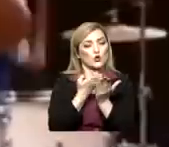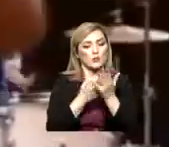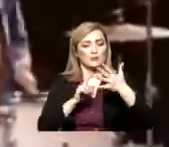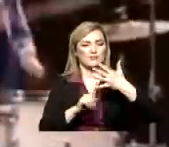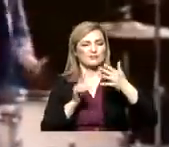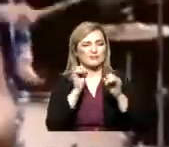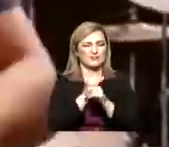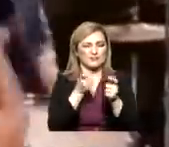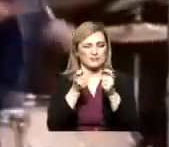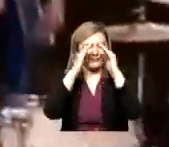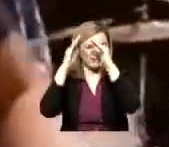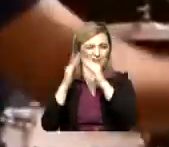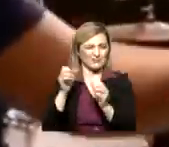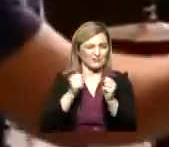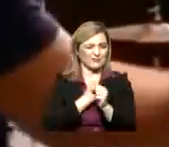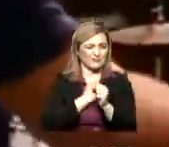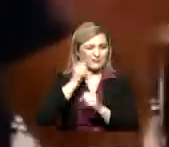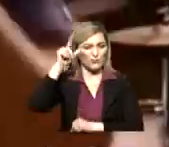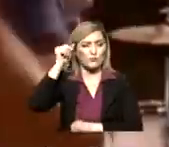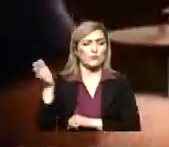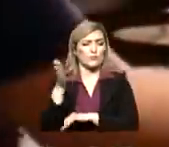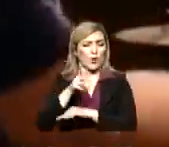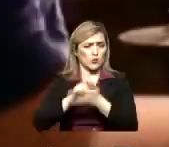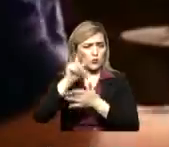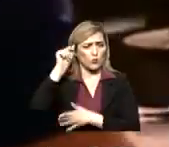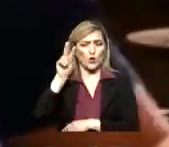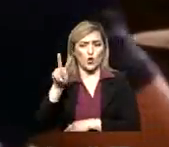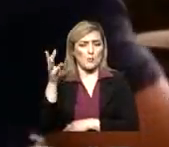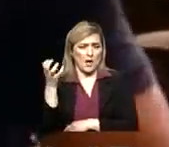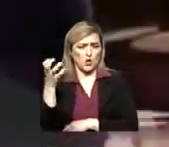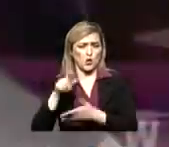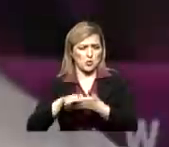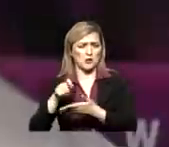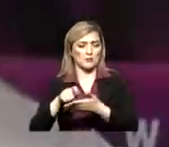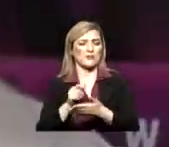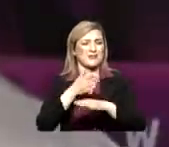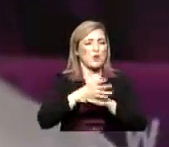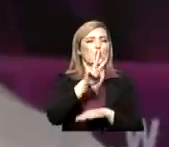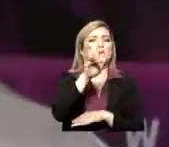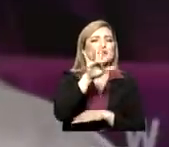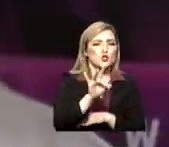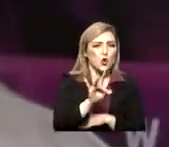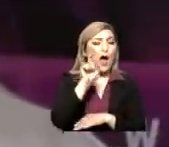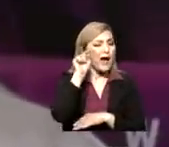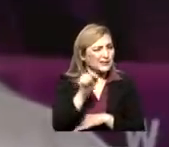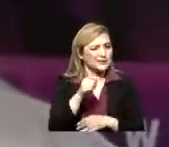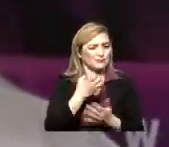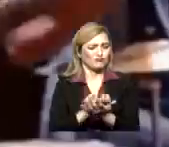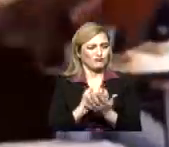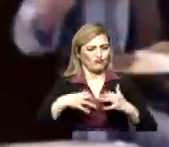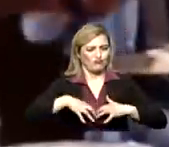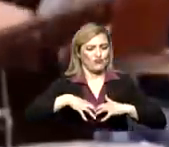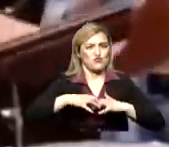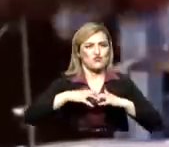Inmobiliaria. Y si bien manejó contratos con el Estado desde el 2014, es en el 2018 cuando sus ingresos crecen